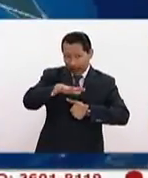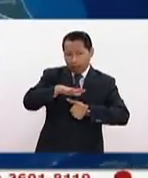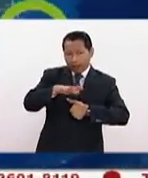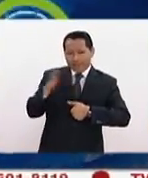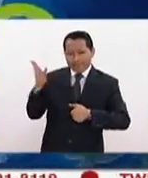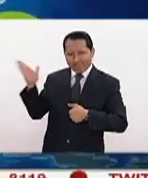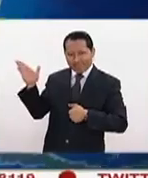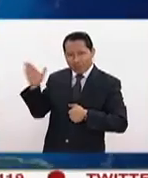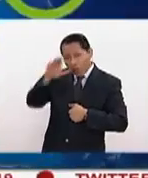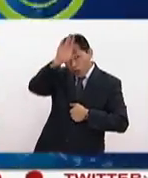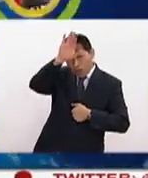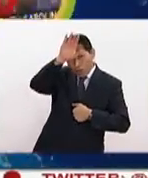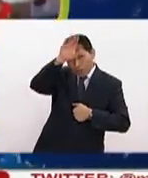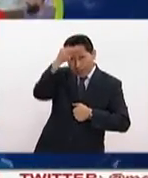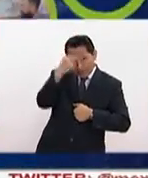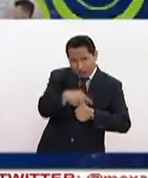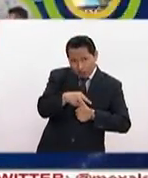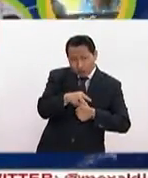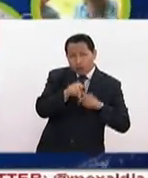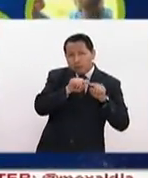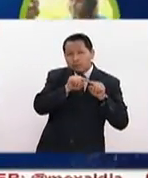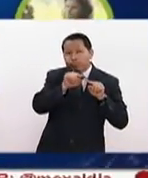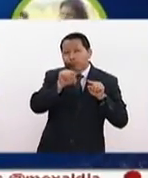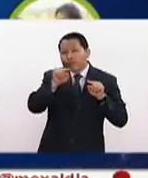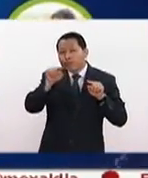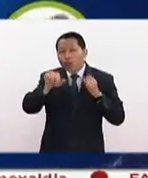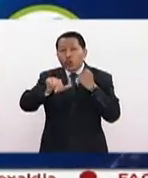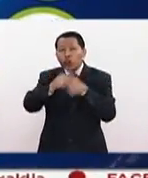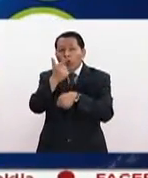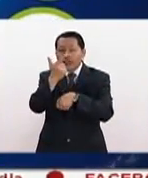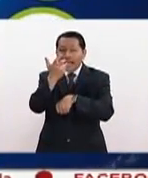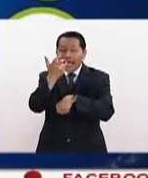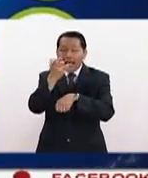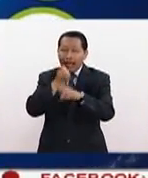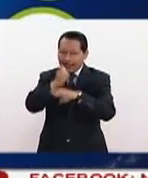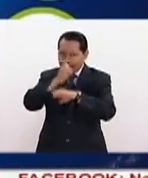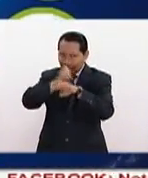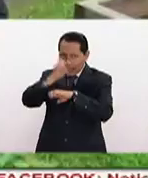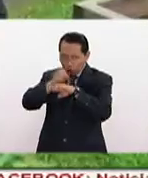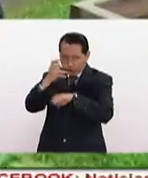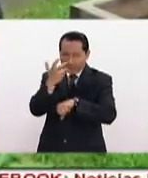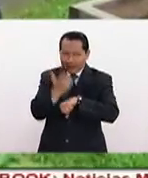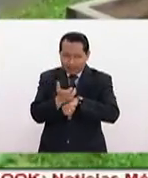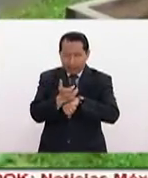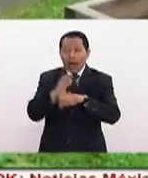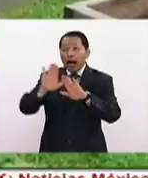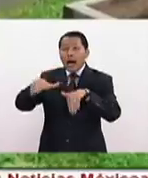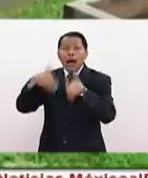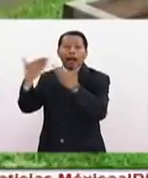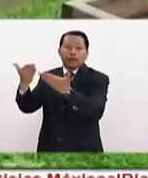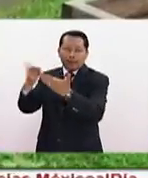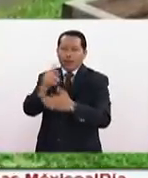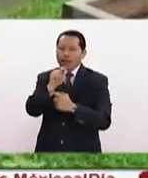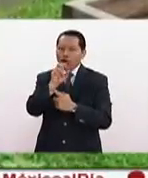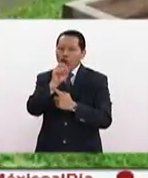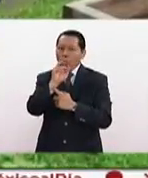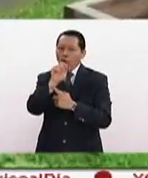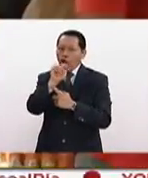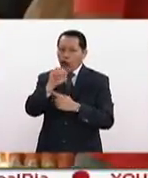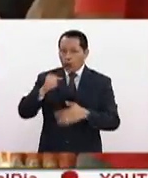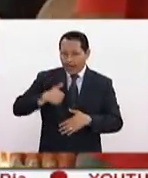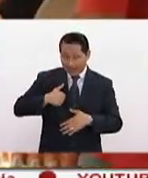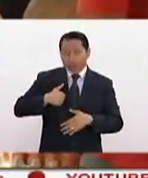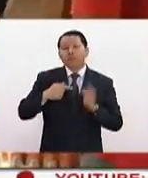travesía comenzó en Monterrey, México, cruzó 12 estados de la Unión Americana y culminó en Toronto, Canadá. En su trayecto,